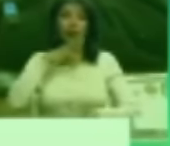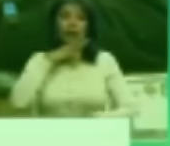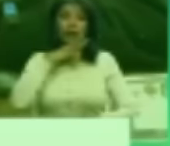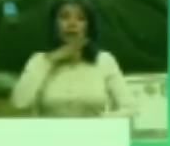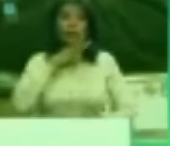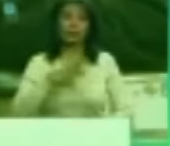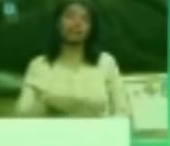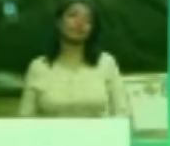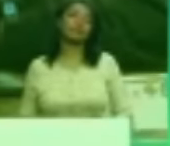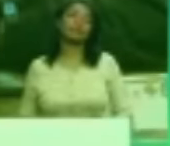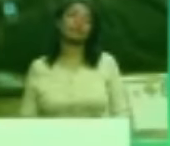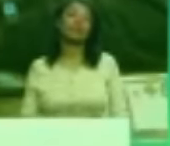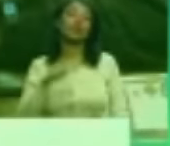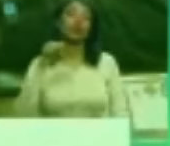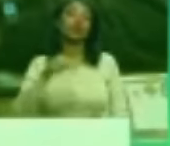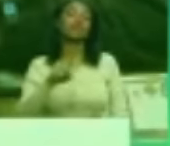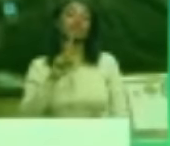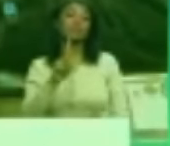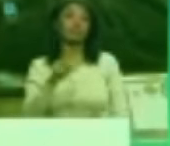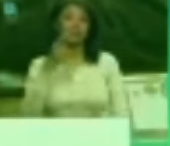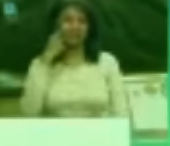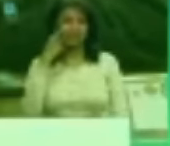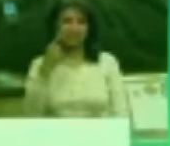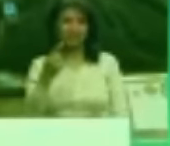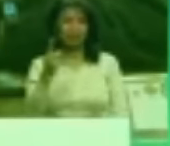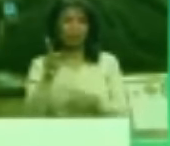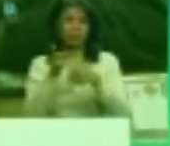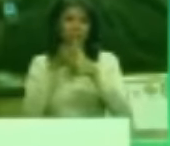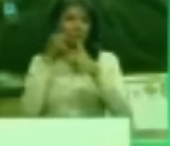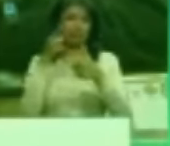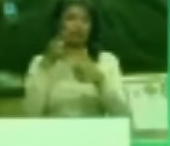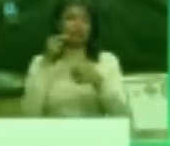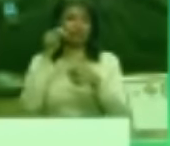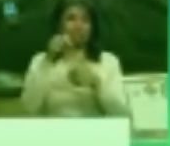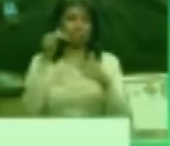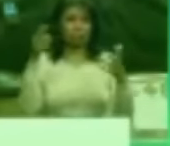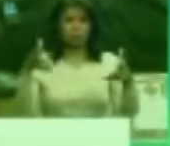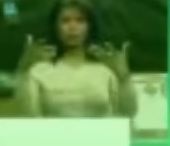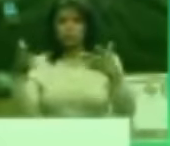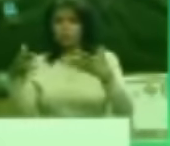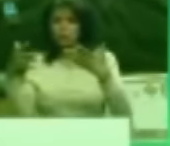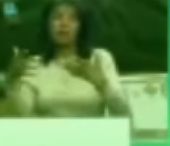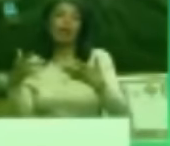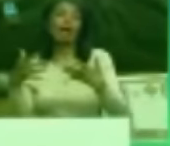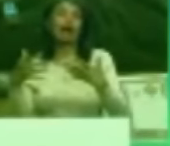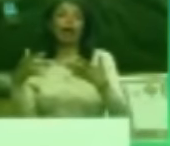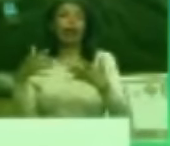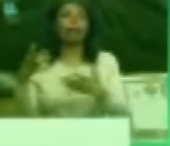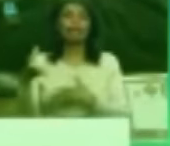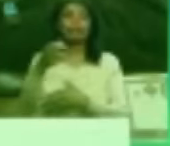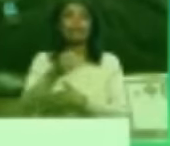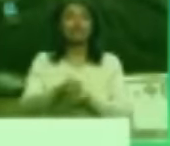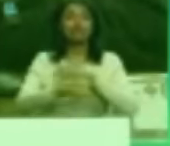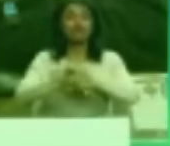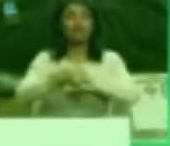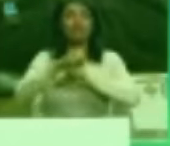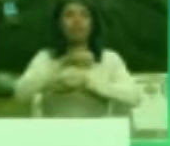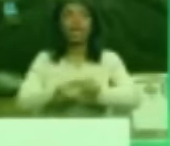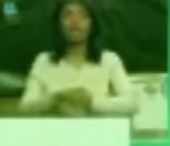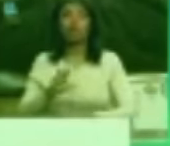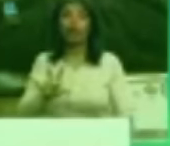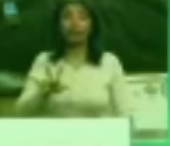Hoy se dan los primeros pasos en esta investigación y empieza, como dijo el señor